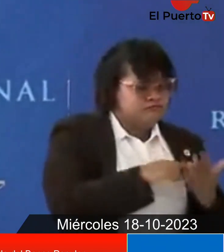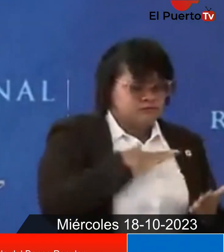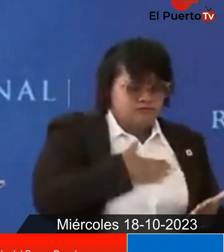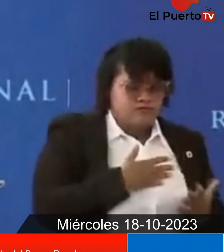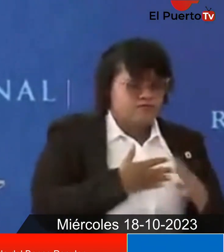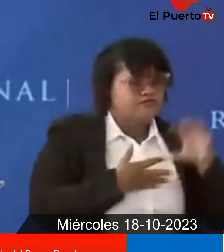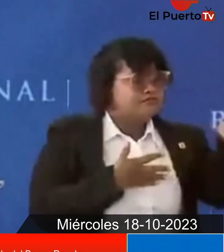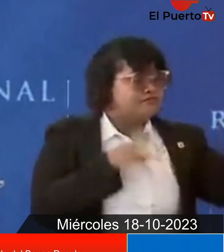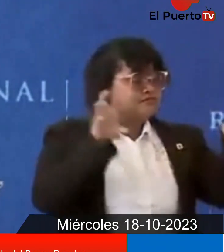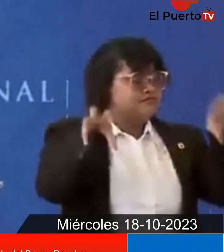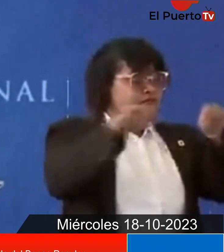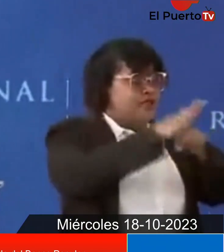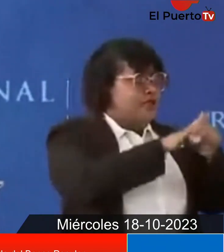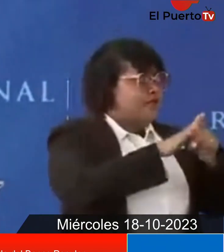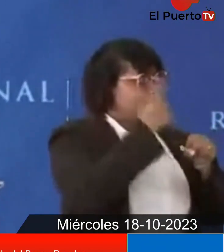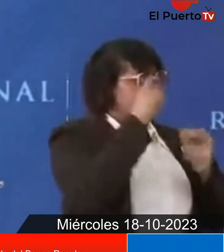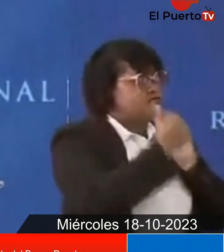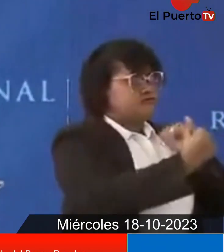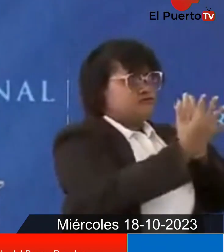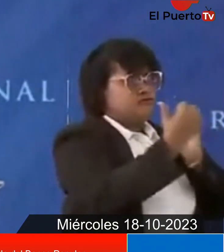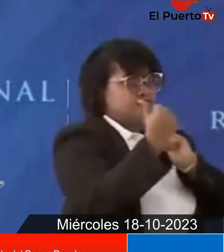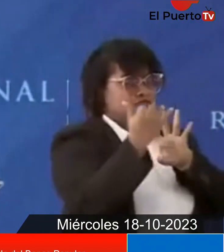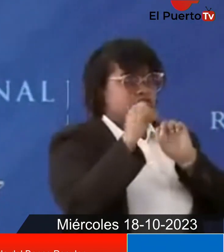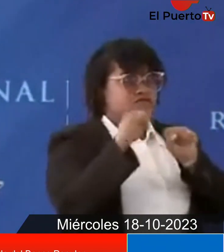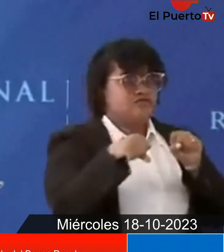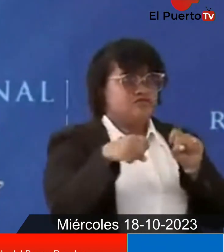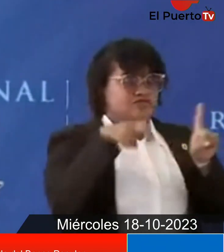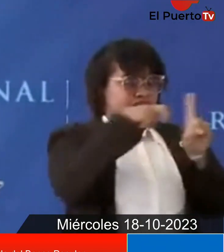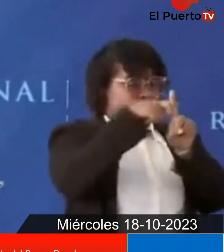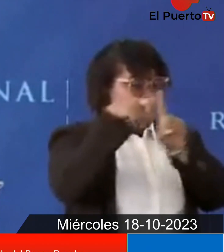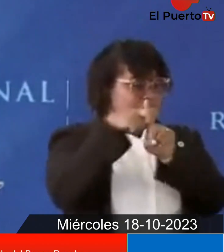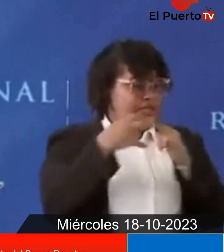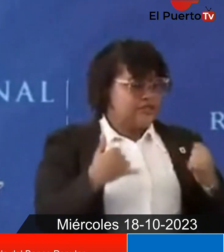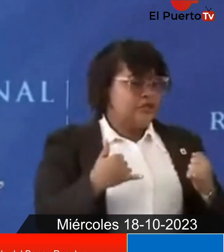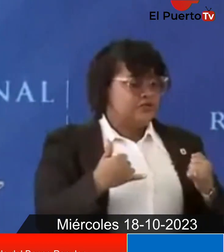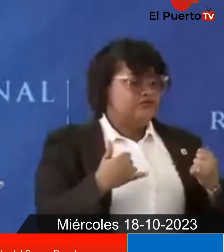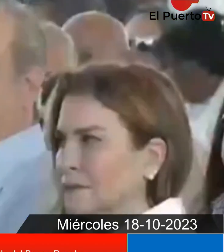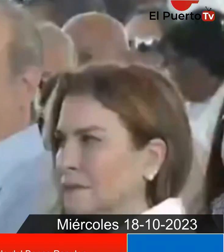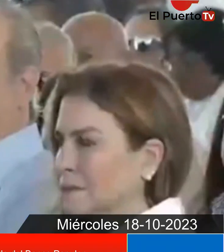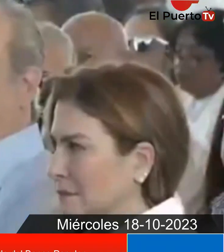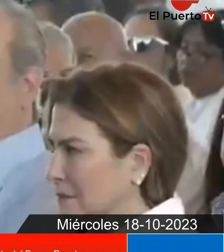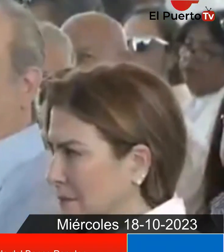los sectores para enfrentar y superar los retos actuales.